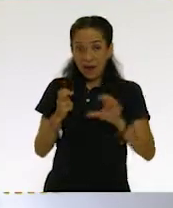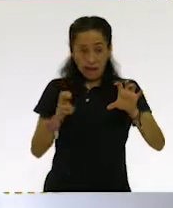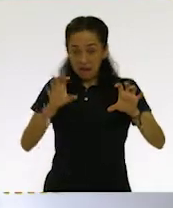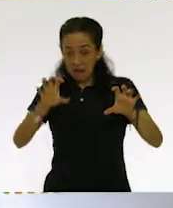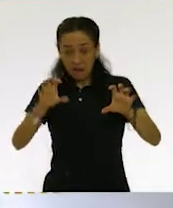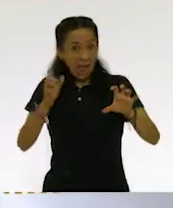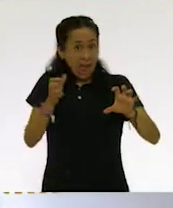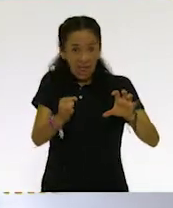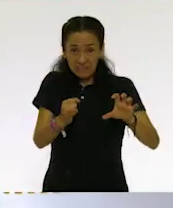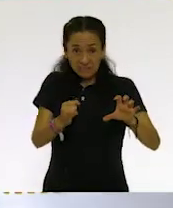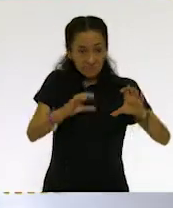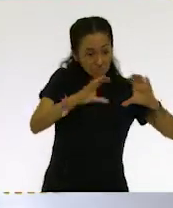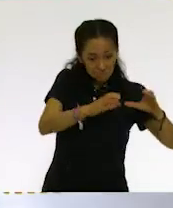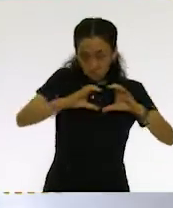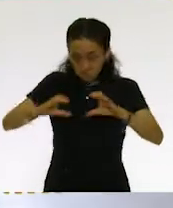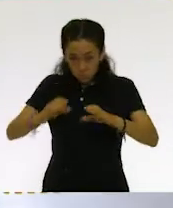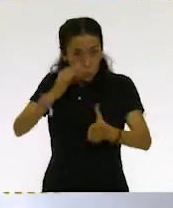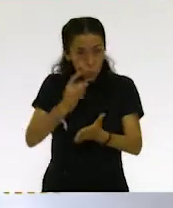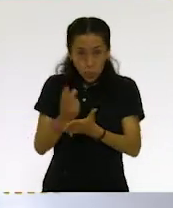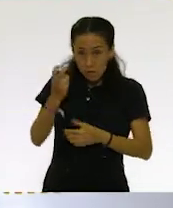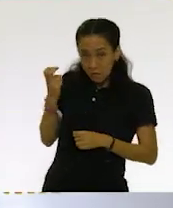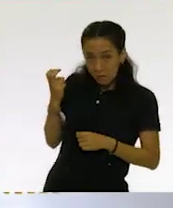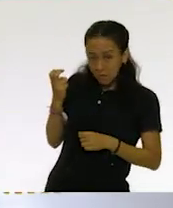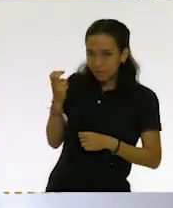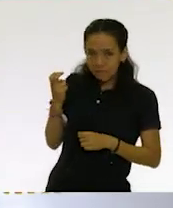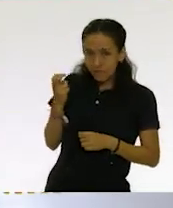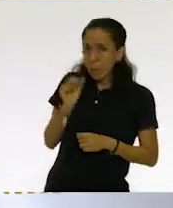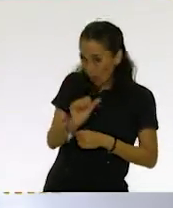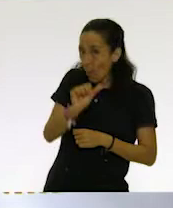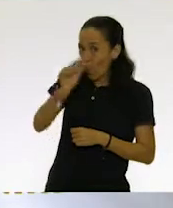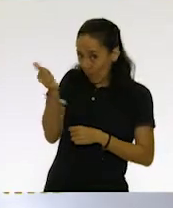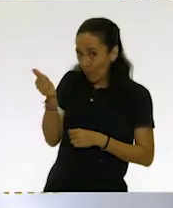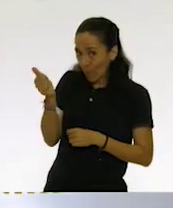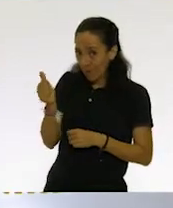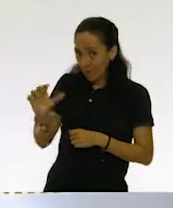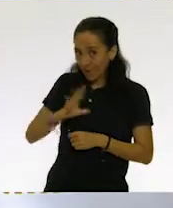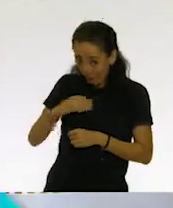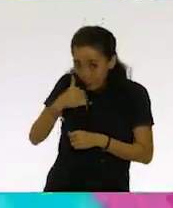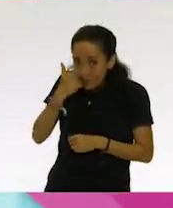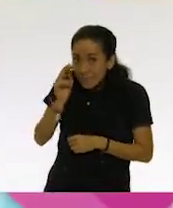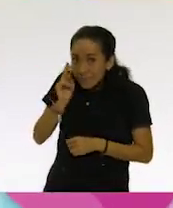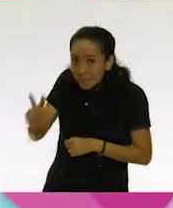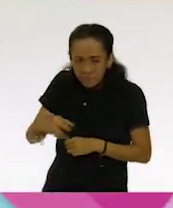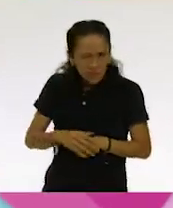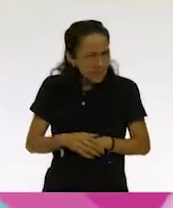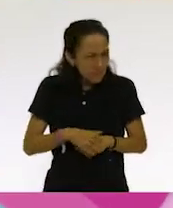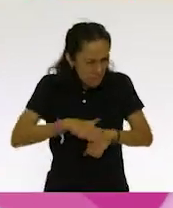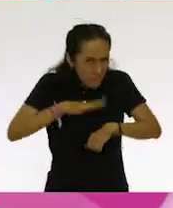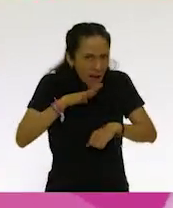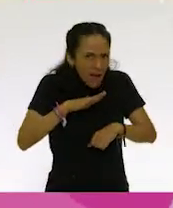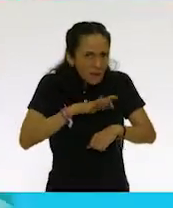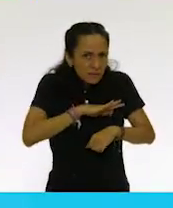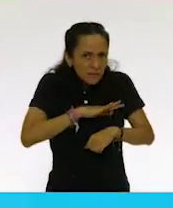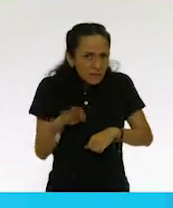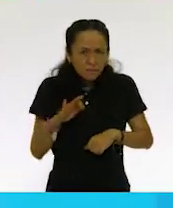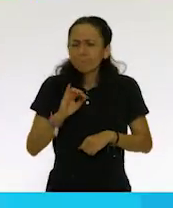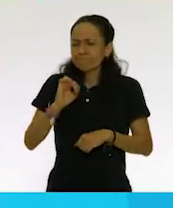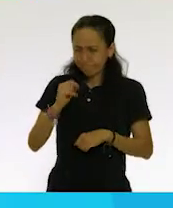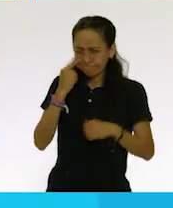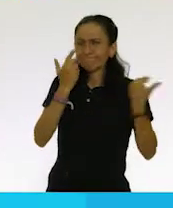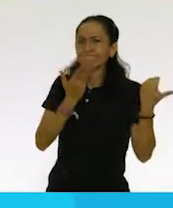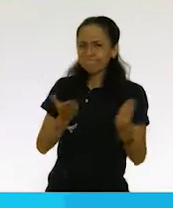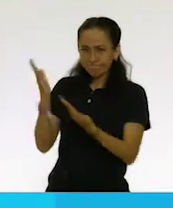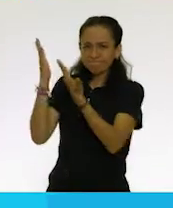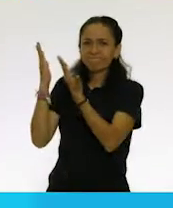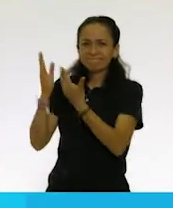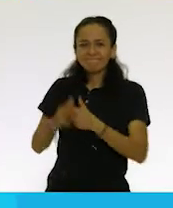grupos de ovejas. También existe otra, Eric. ¿Quieres ver? ¿Hay otra? Sí, hay otras. Mira, fíjate muy bien. Tenemos en este grupo tantas... A